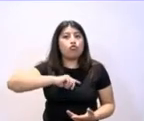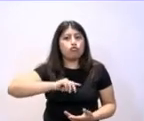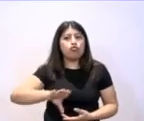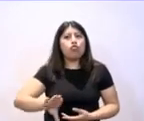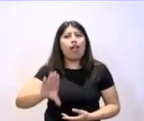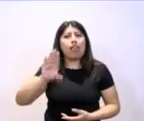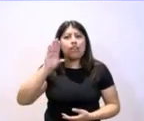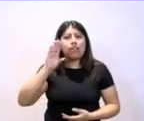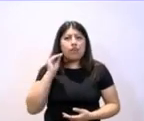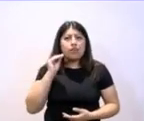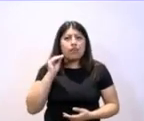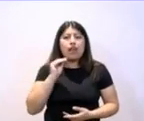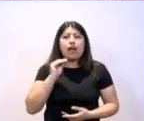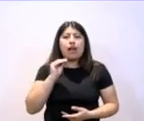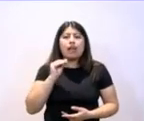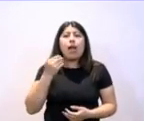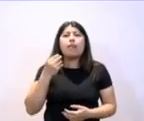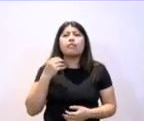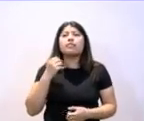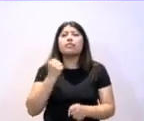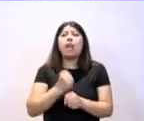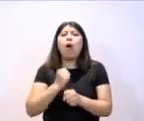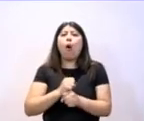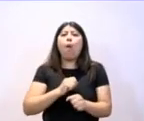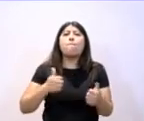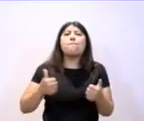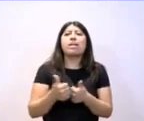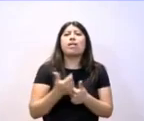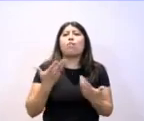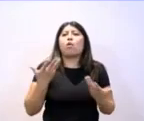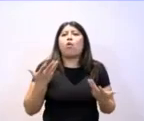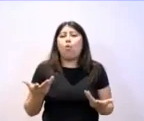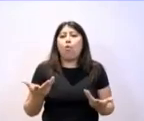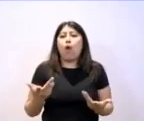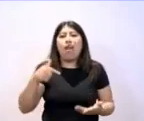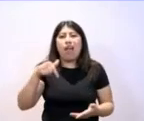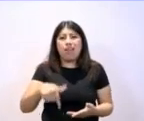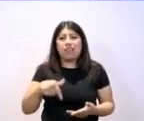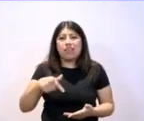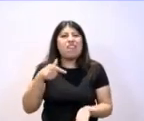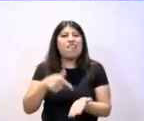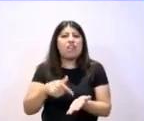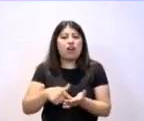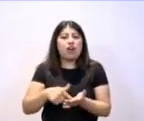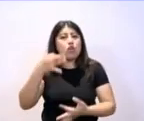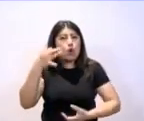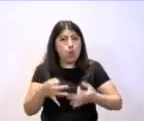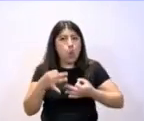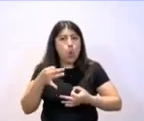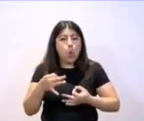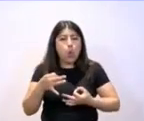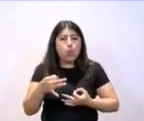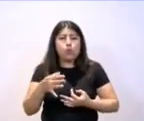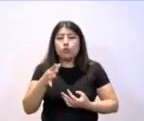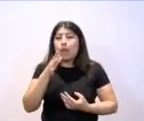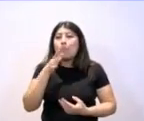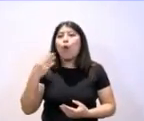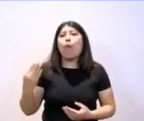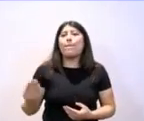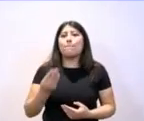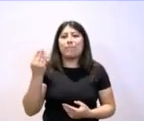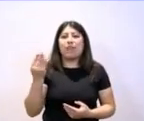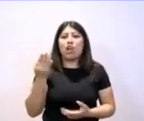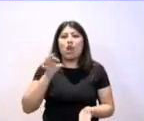entendido que una de nuestras principales tareas es venir aquí a traer las reivindicaciones justas que incidirán en una mejora de